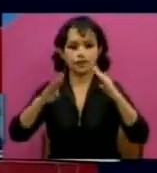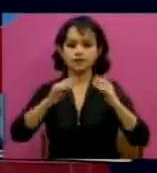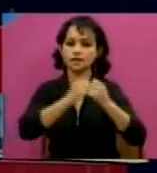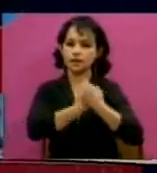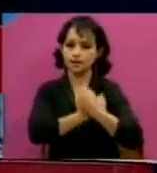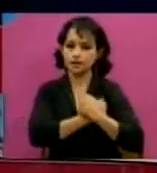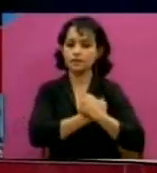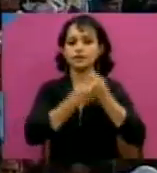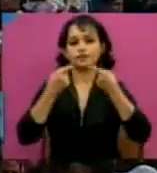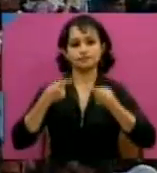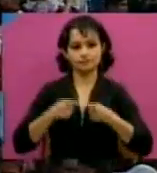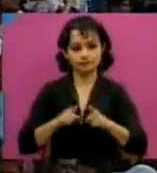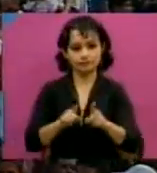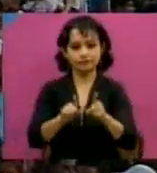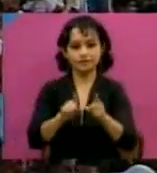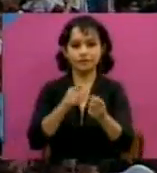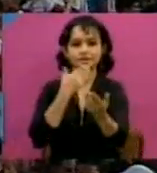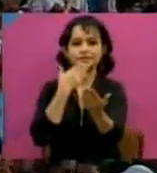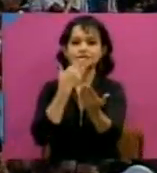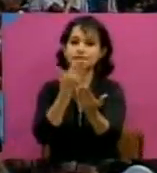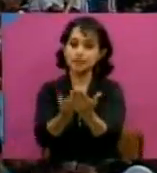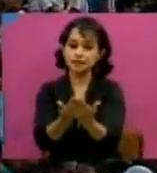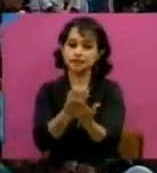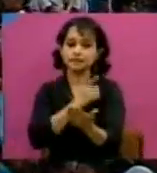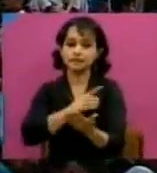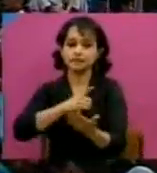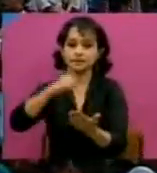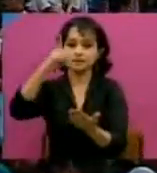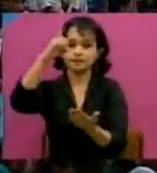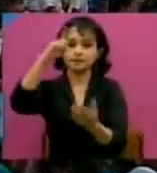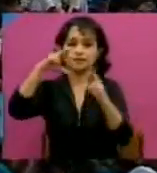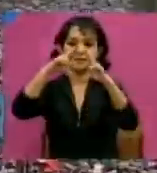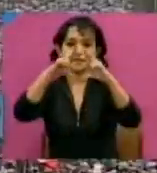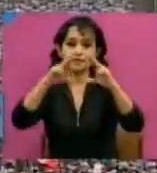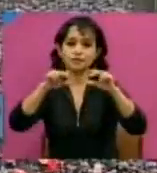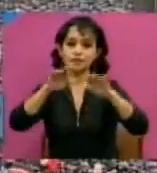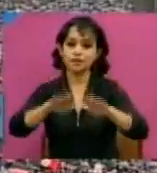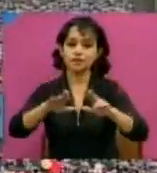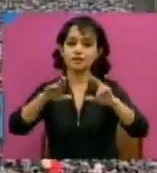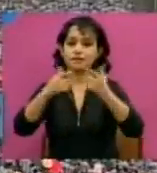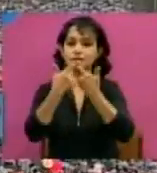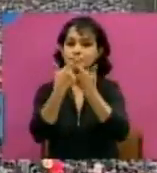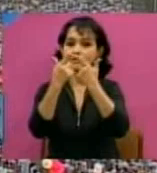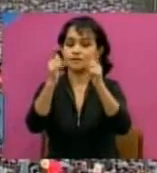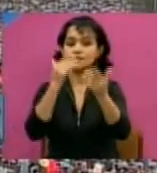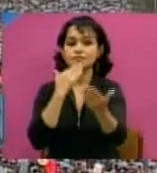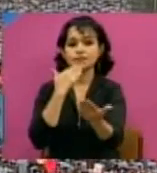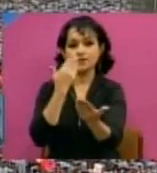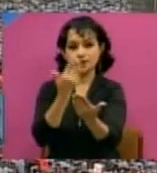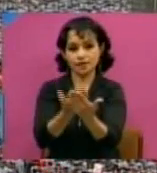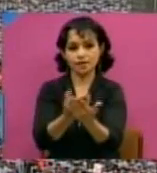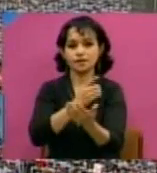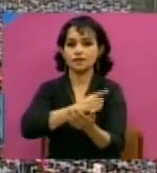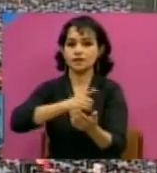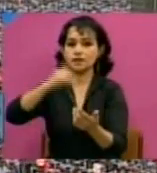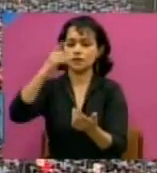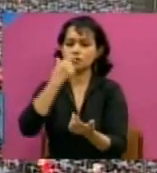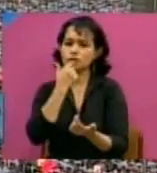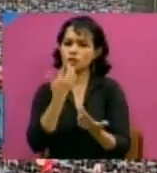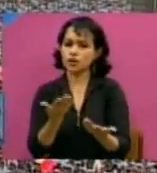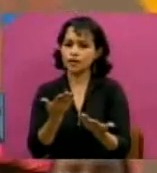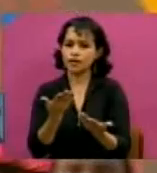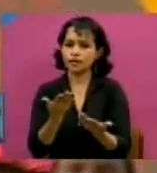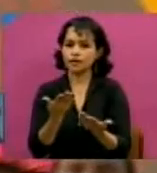y dignidad. Gracias a Dios por esta Nicaragua libre. Gracias a Dios porque